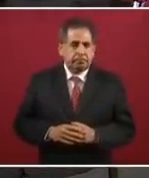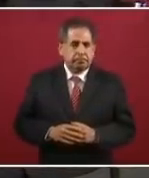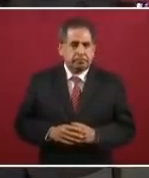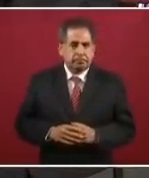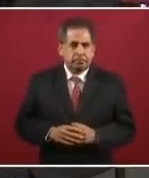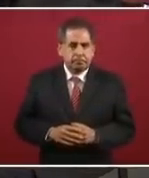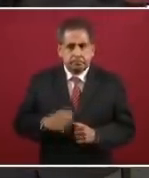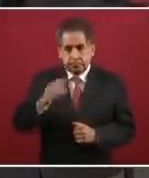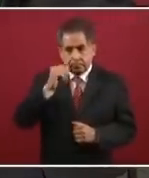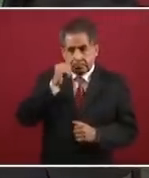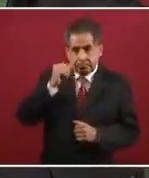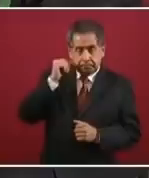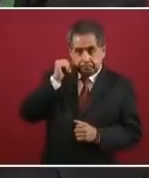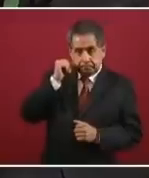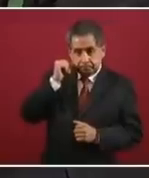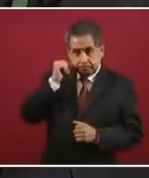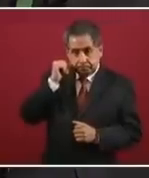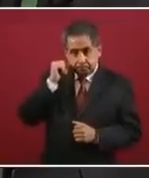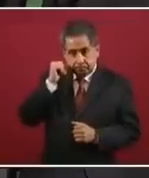Ayer